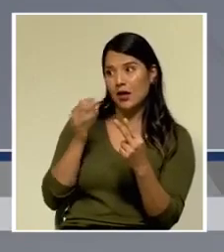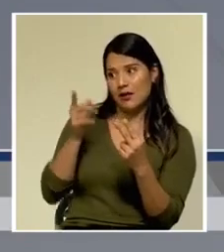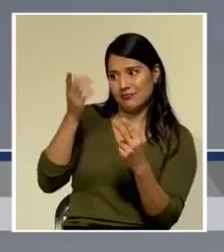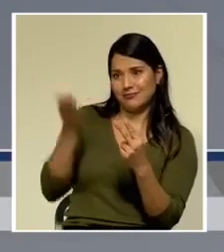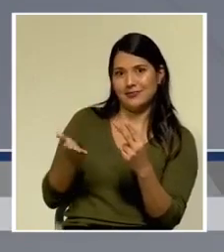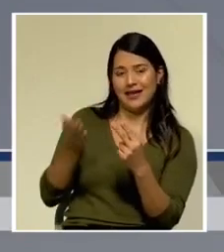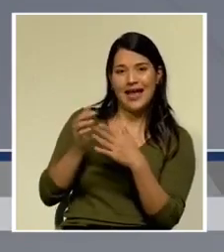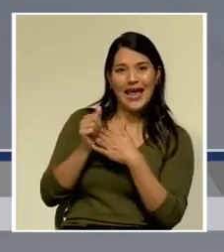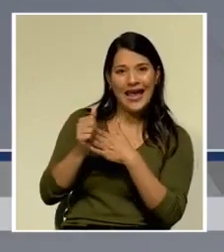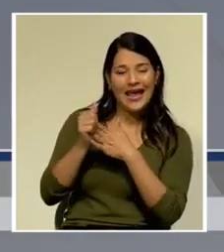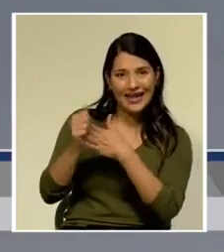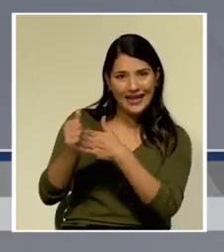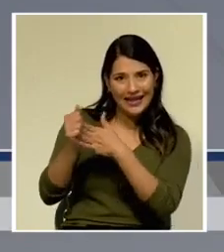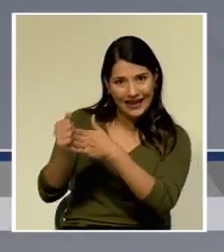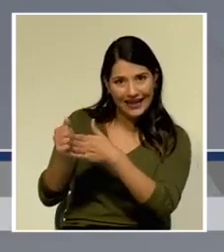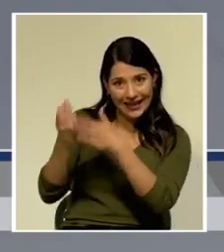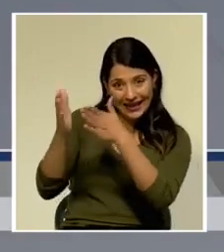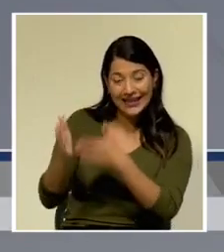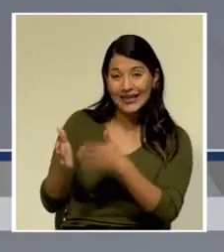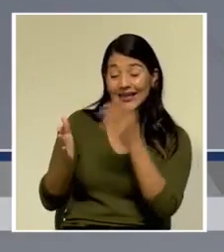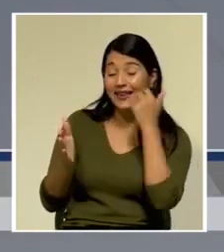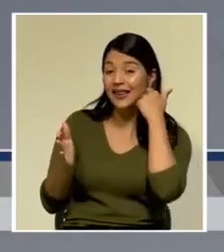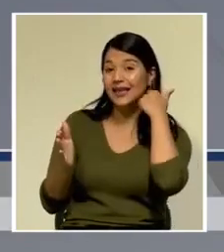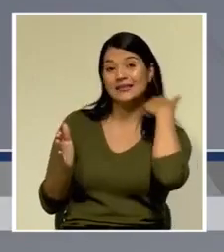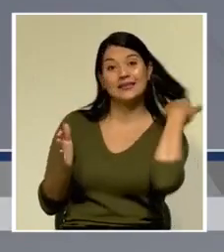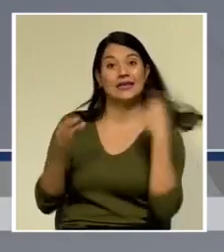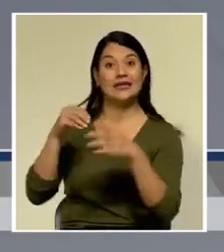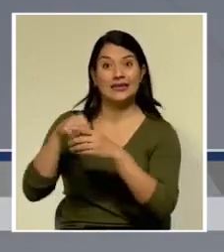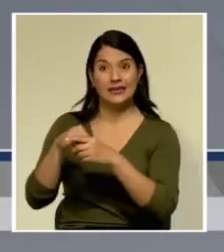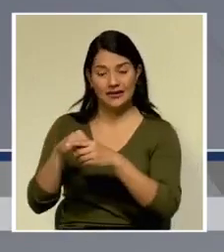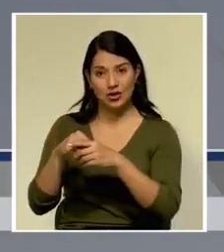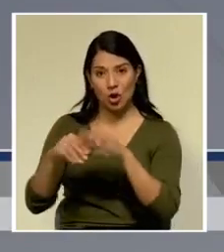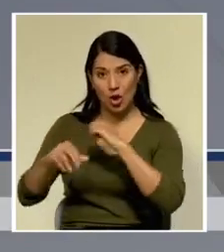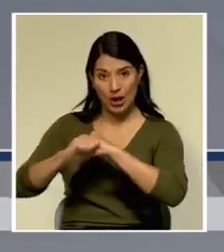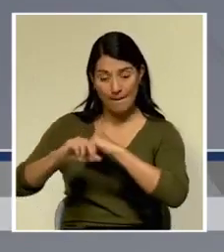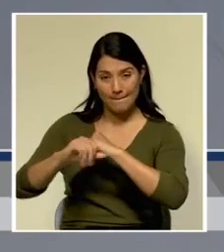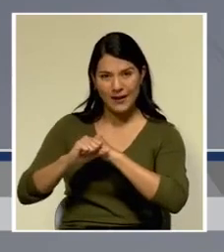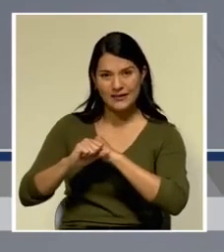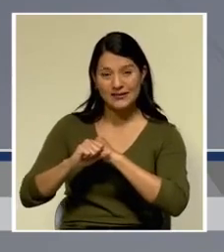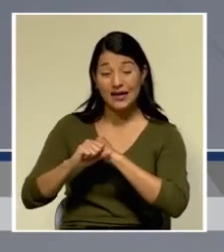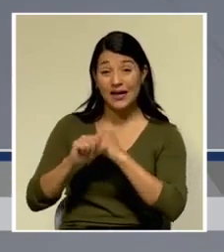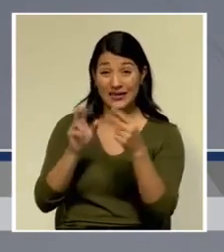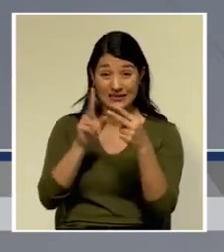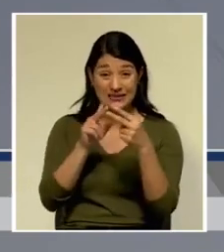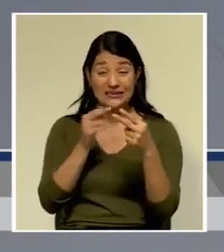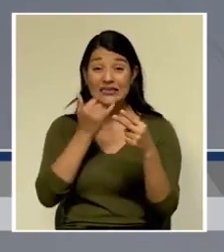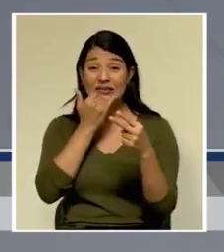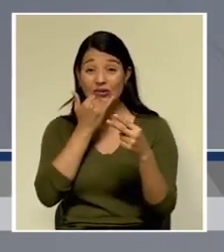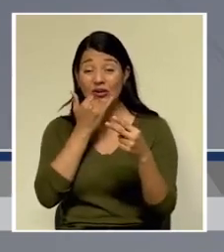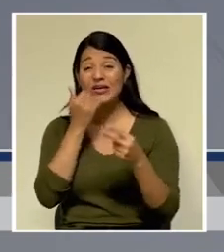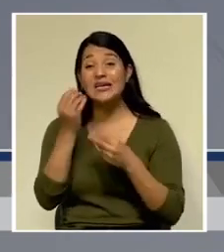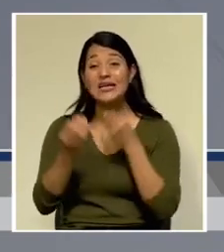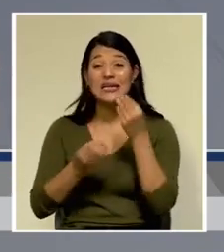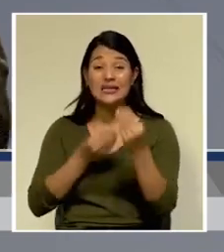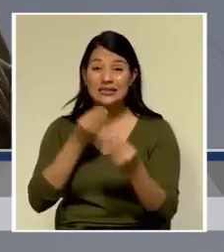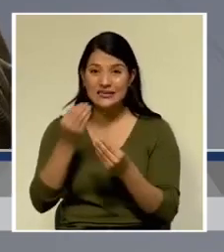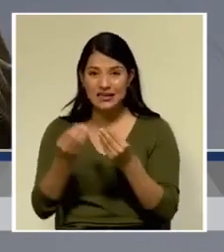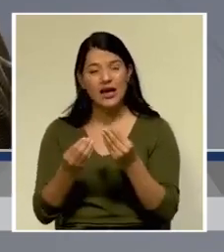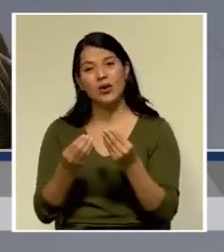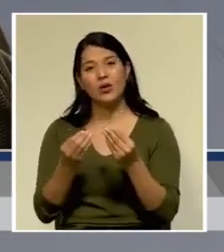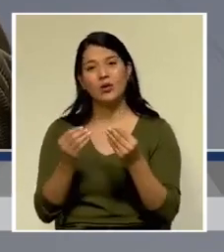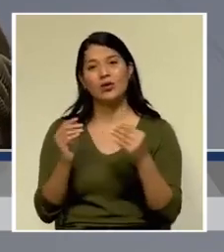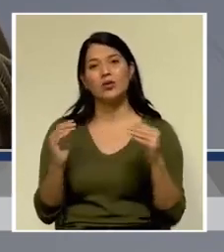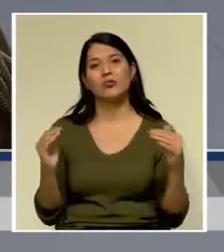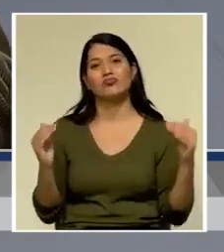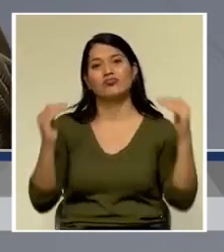campaña o los tomadores de decisiones más importantes de la campaña de José María Figueres, lo que hicieron fue empatar en lo malo de la coyuntura